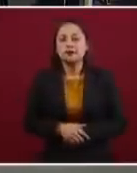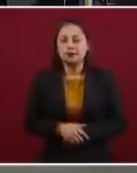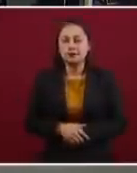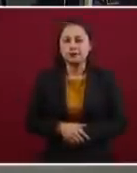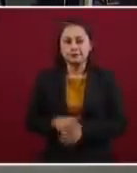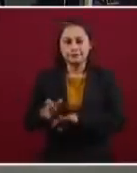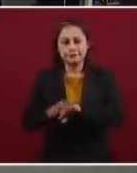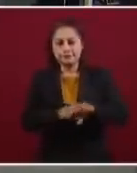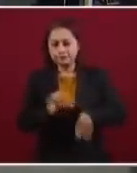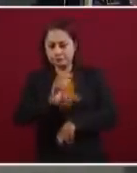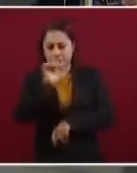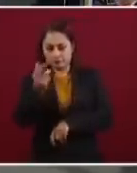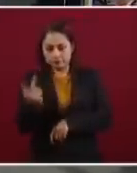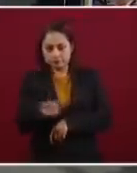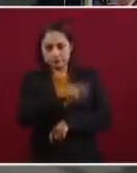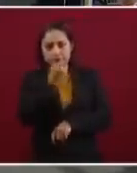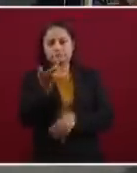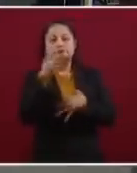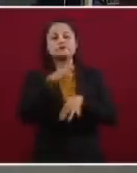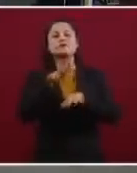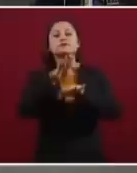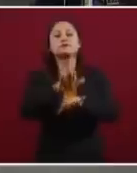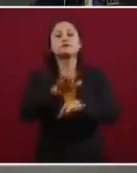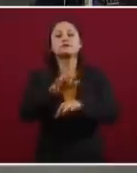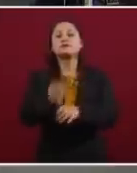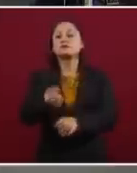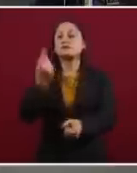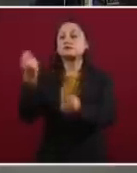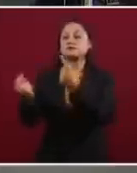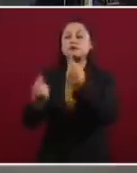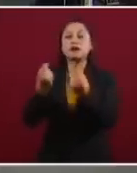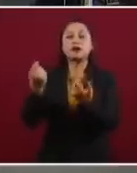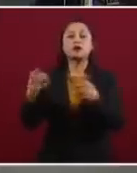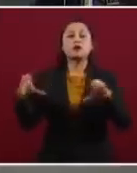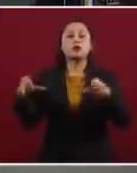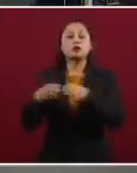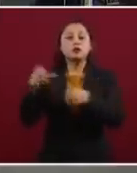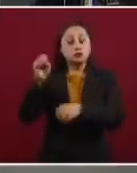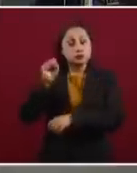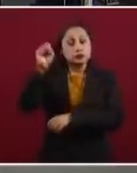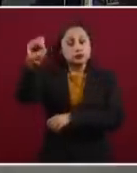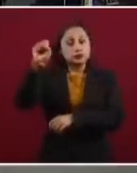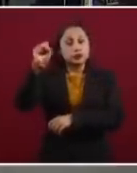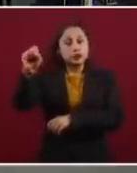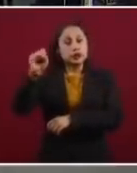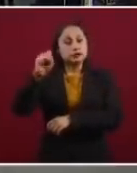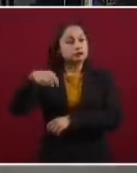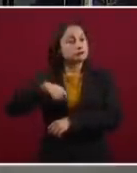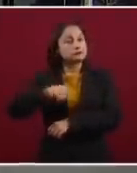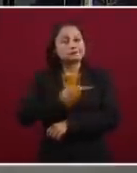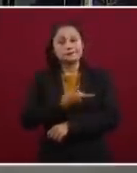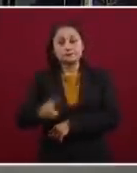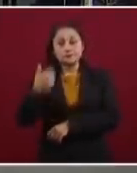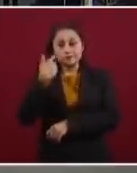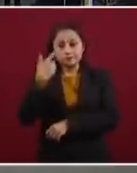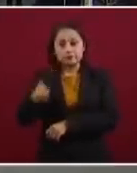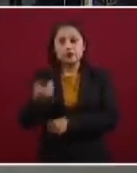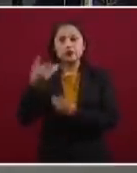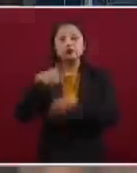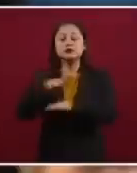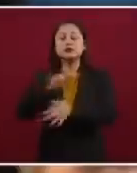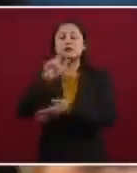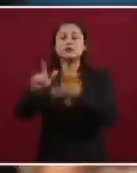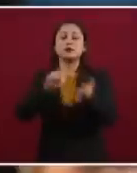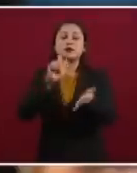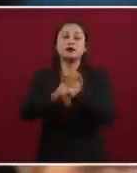tema tiene que ver con las inconformidades que han tenido los sindicatos en contra de la reforma laboral ya la